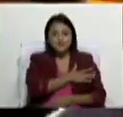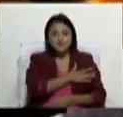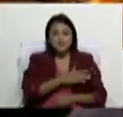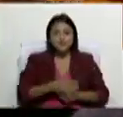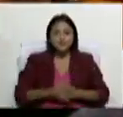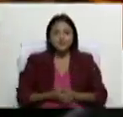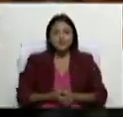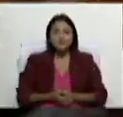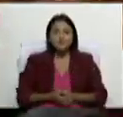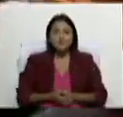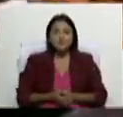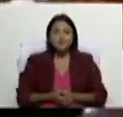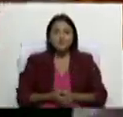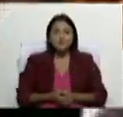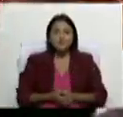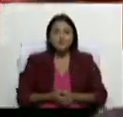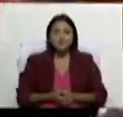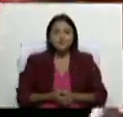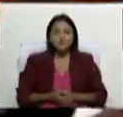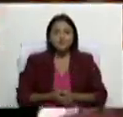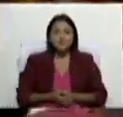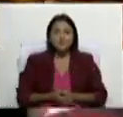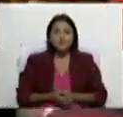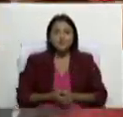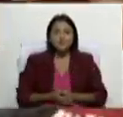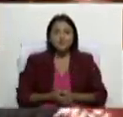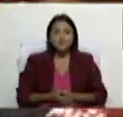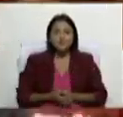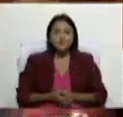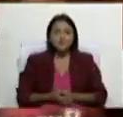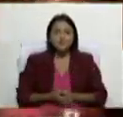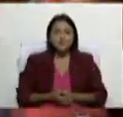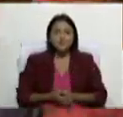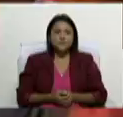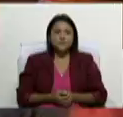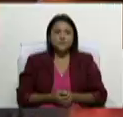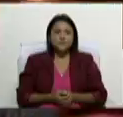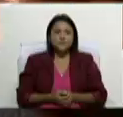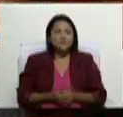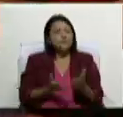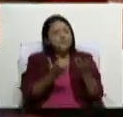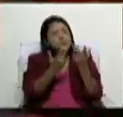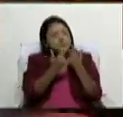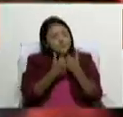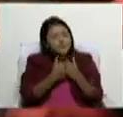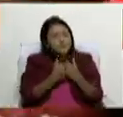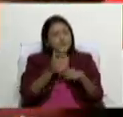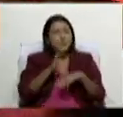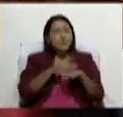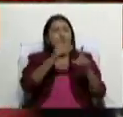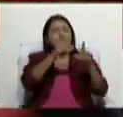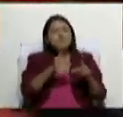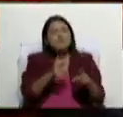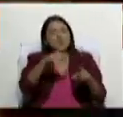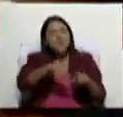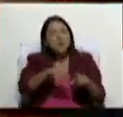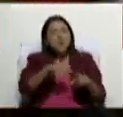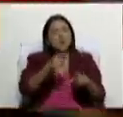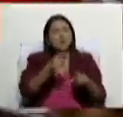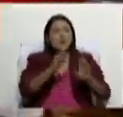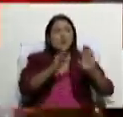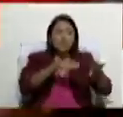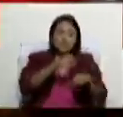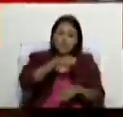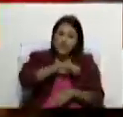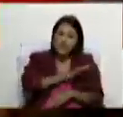palestino. Vamos a seguir conversando con más personas. Por favor, me gustaría que nos comentaras por qué has decidido solidarizarte el día de hoy con el pueblo